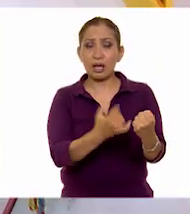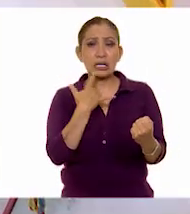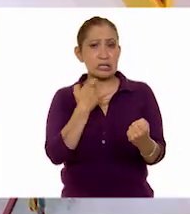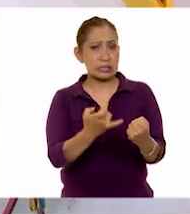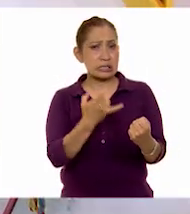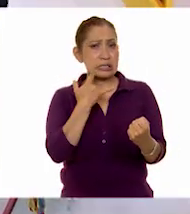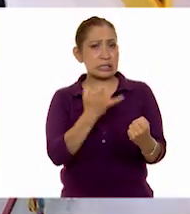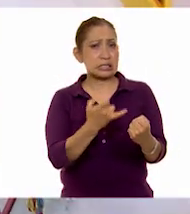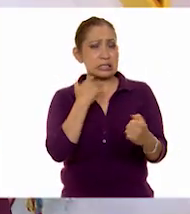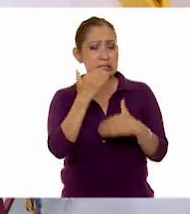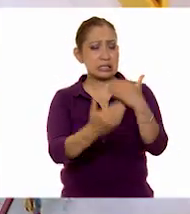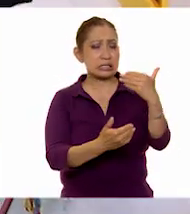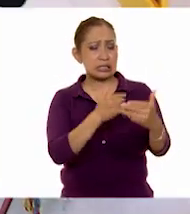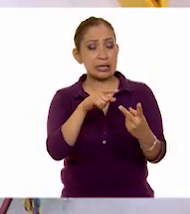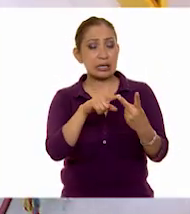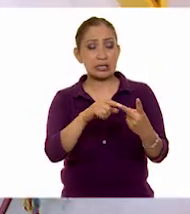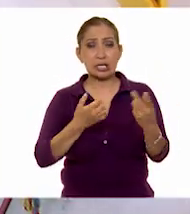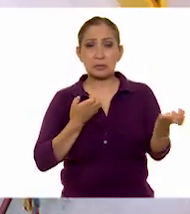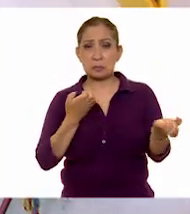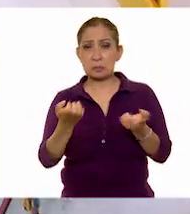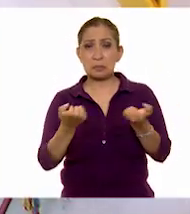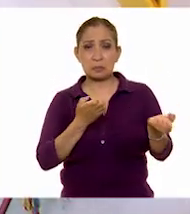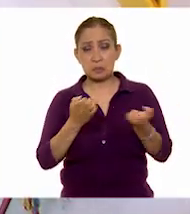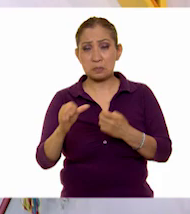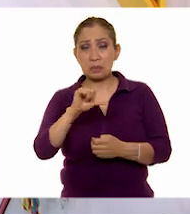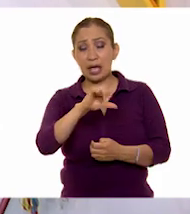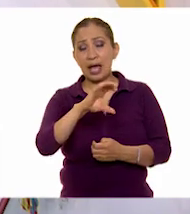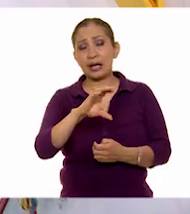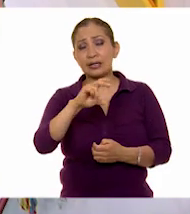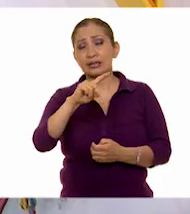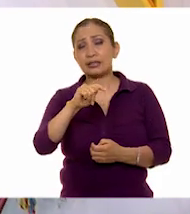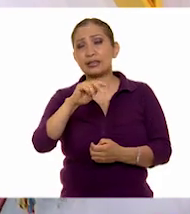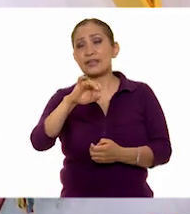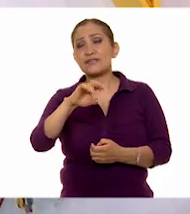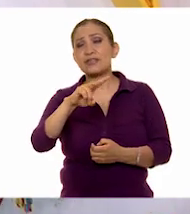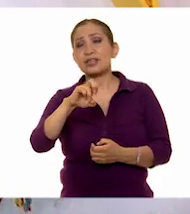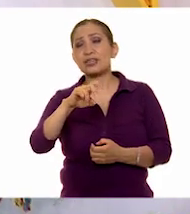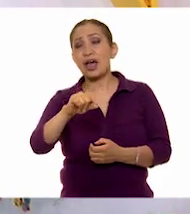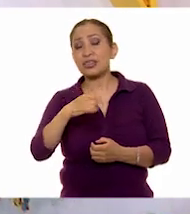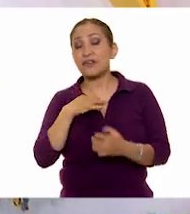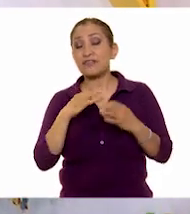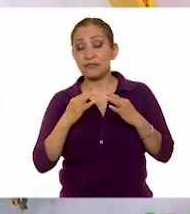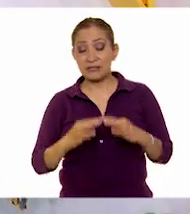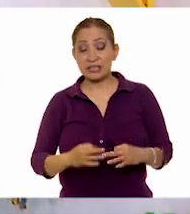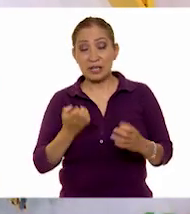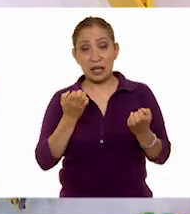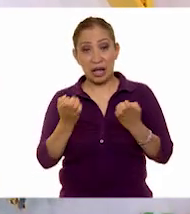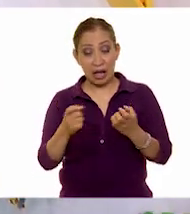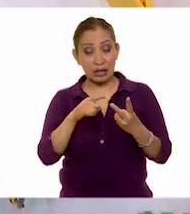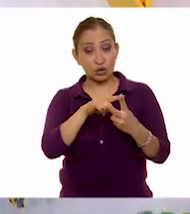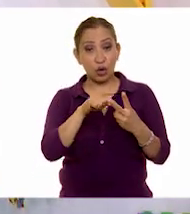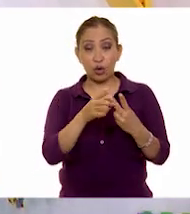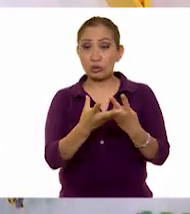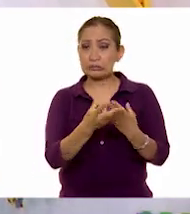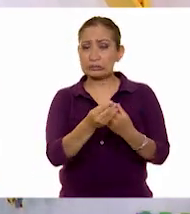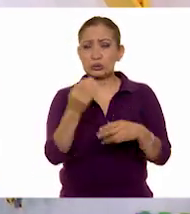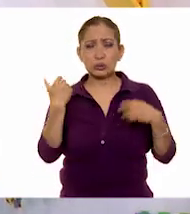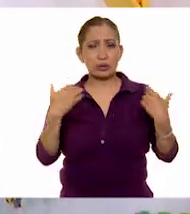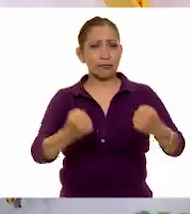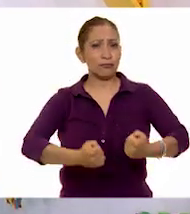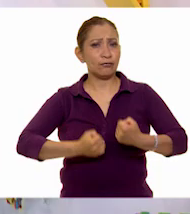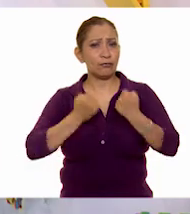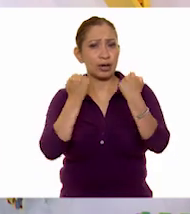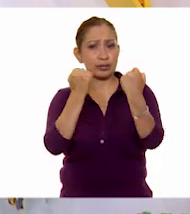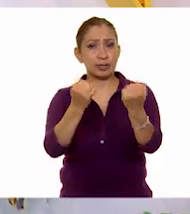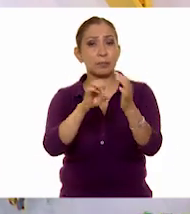perseverancia y la actividad física. Juntos son una combinación muy poderosa,